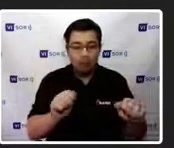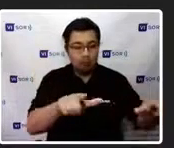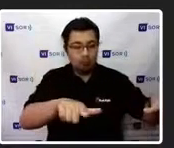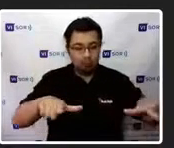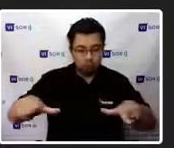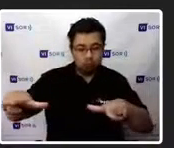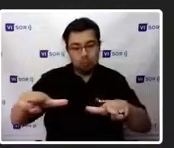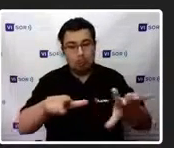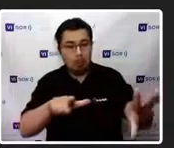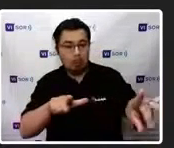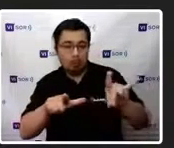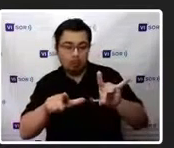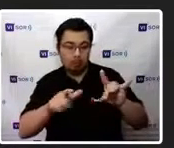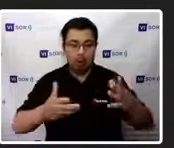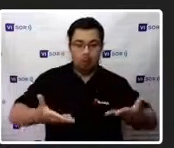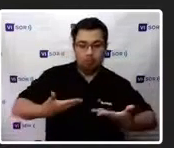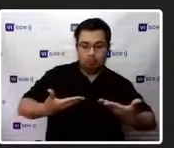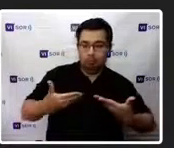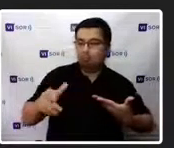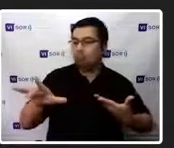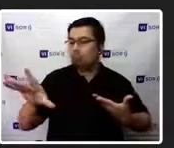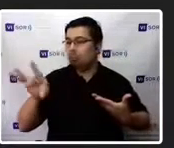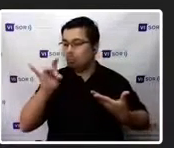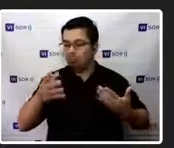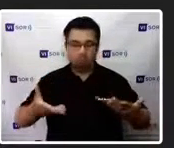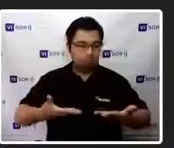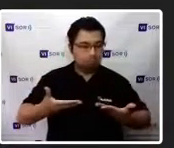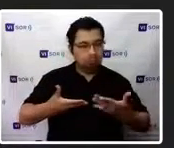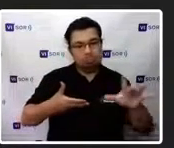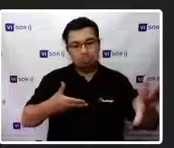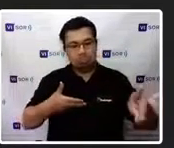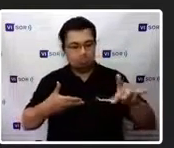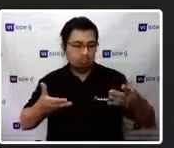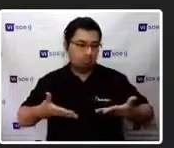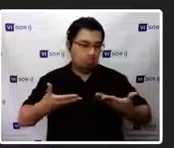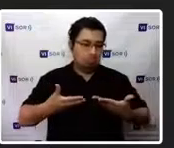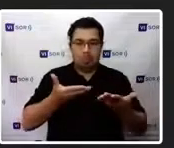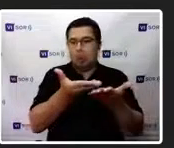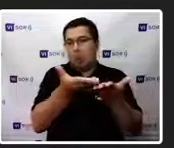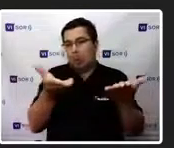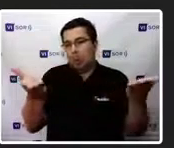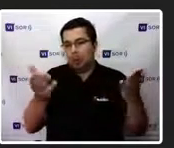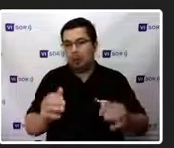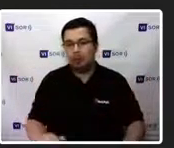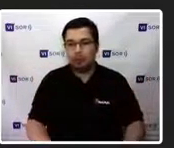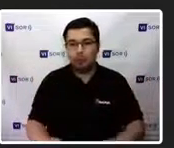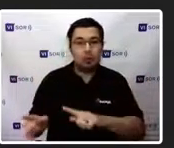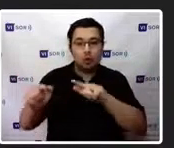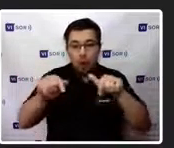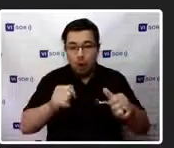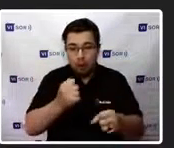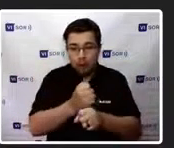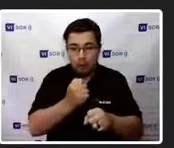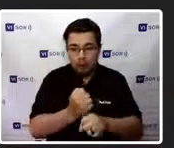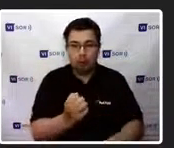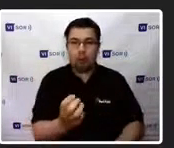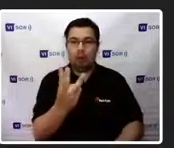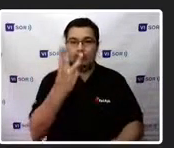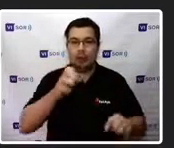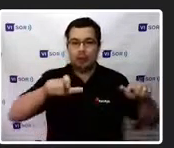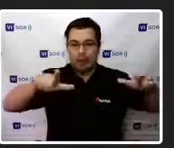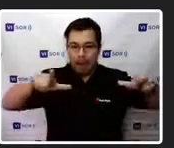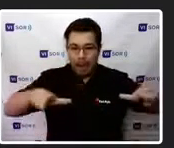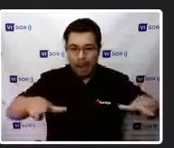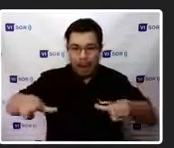Y bueno, actualmente trabajo en 3 áreas, una que para mí es muy importante, que